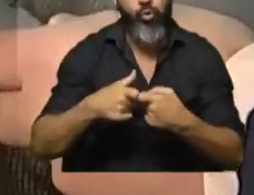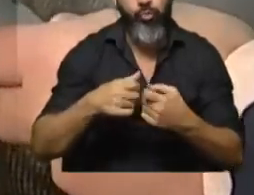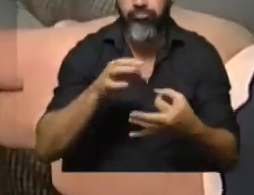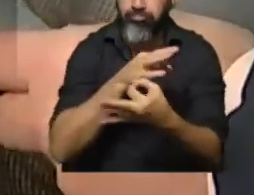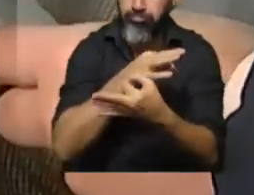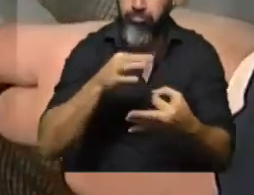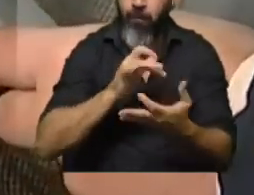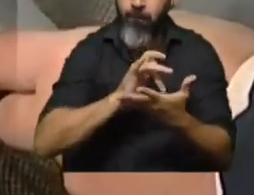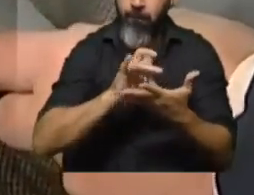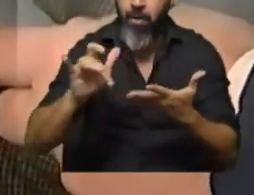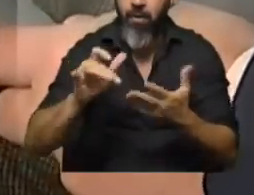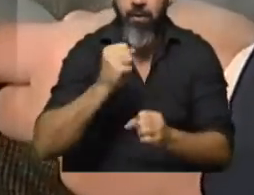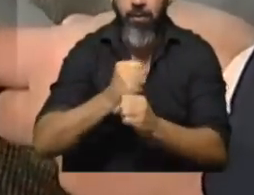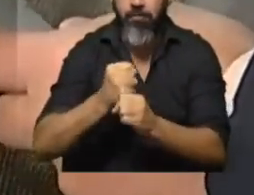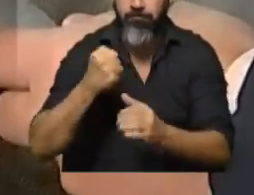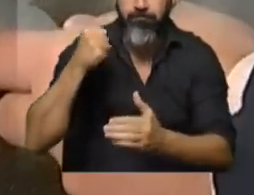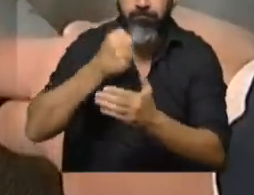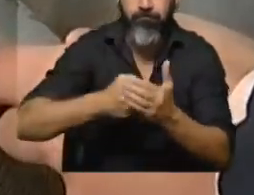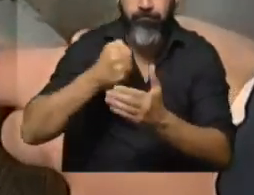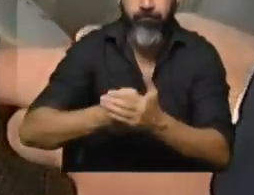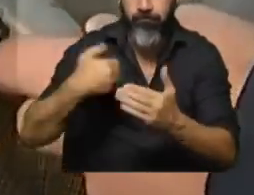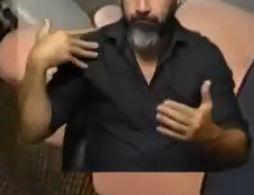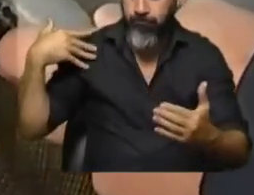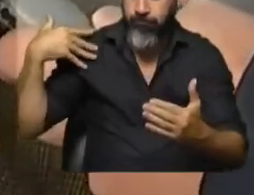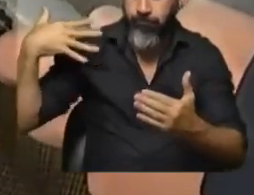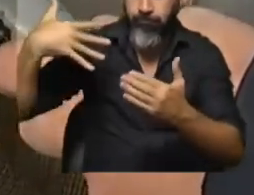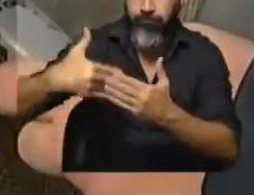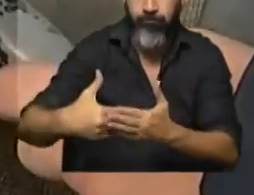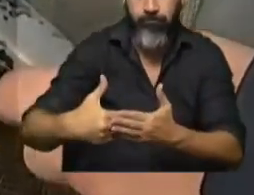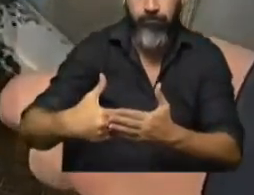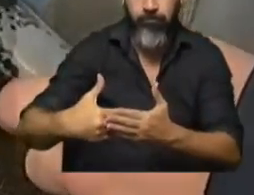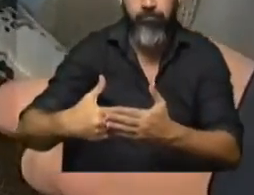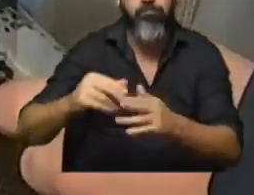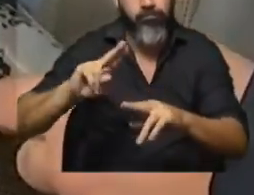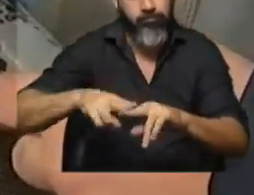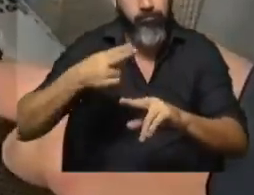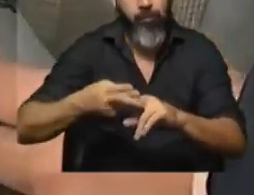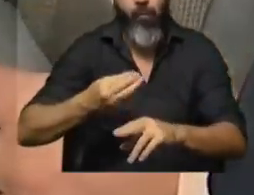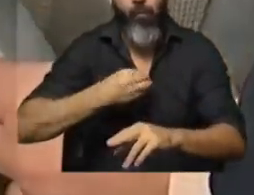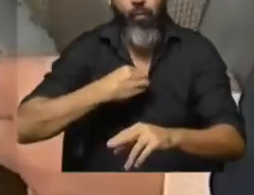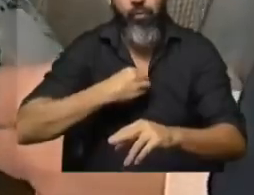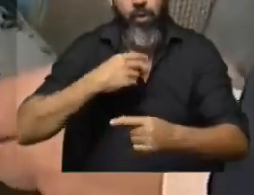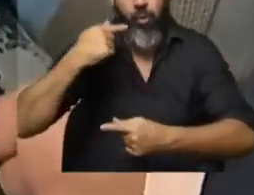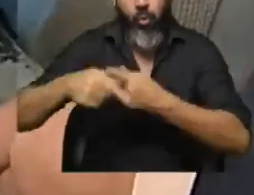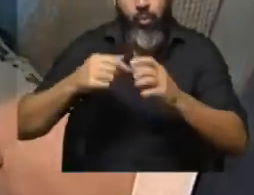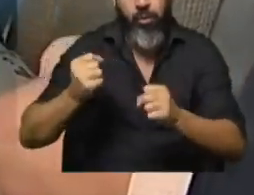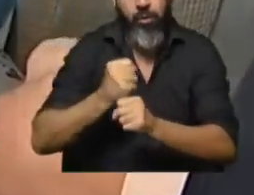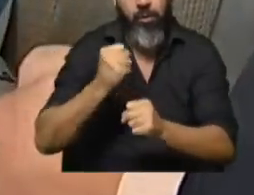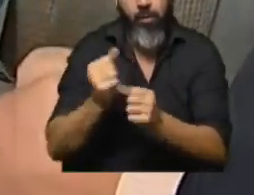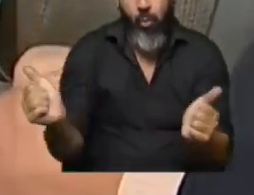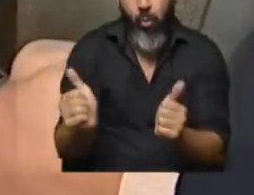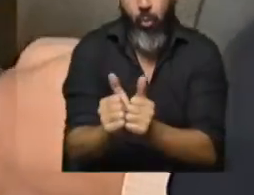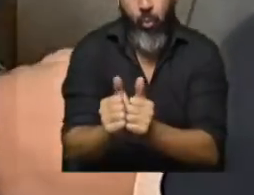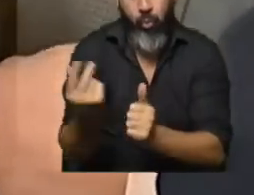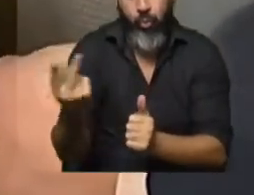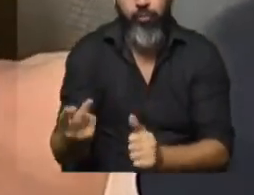que ha trabajado muy intensamente durante todo este tiempo y reafirmamos nuestra voluntad de continuar trabajando junto a ellos